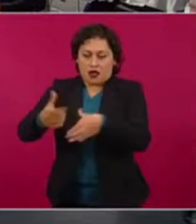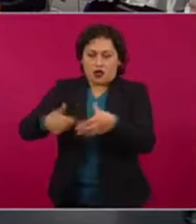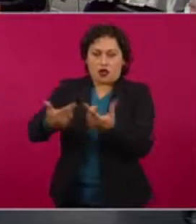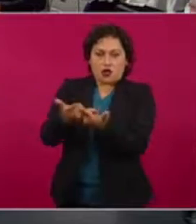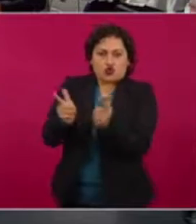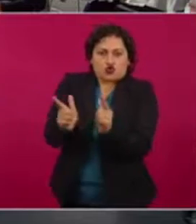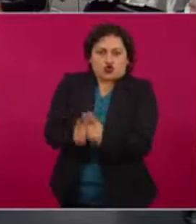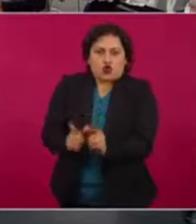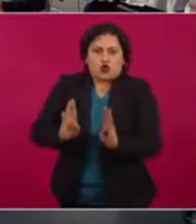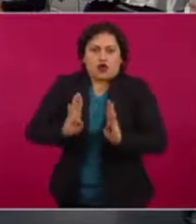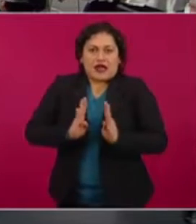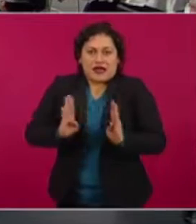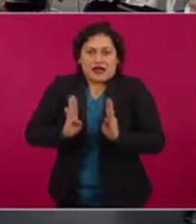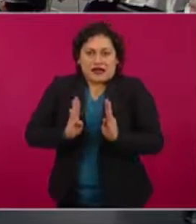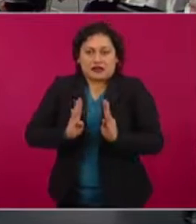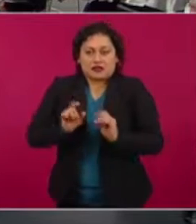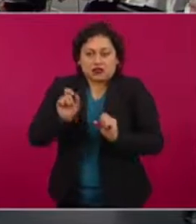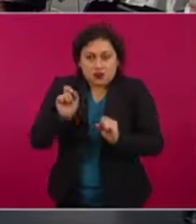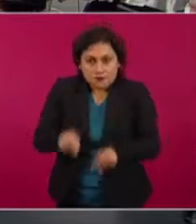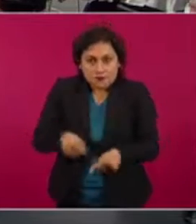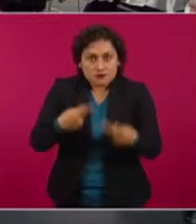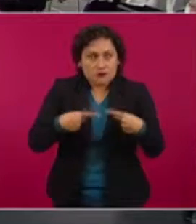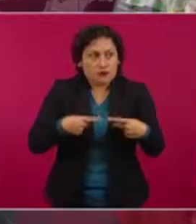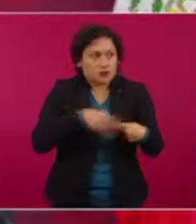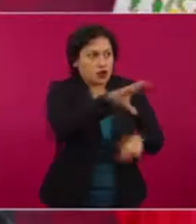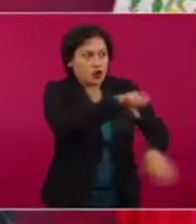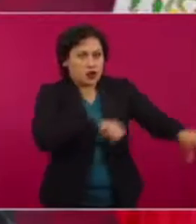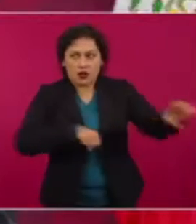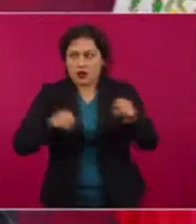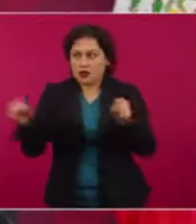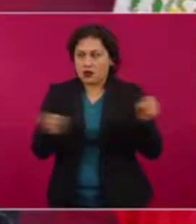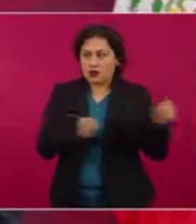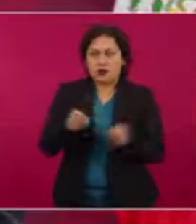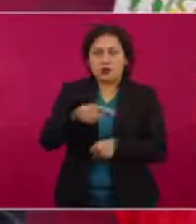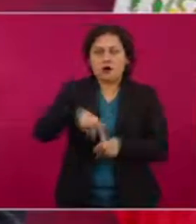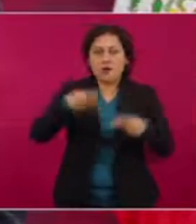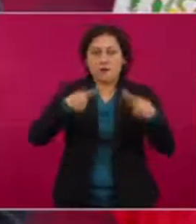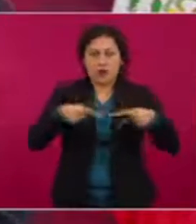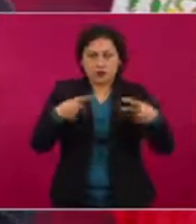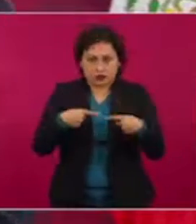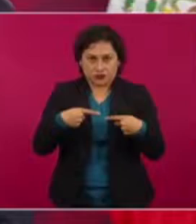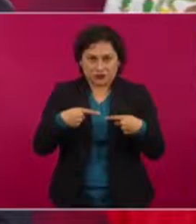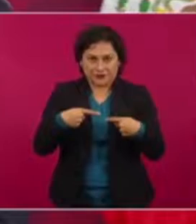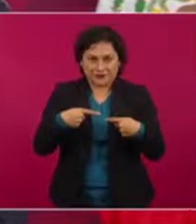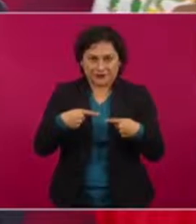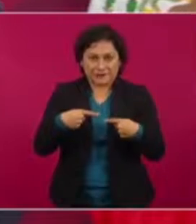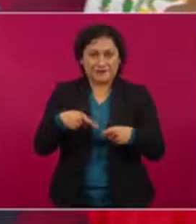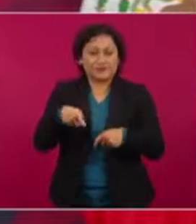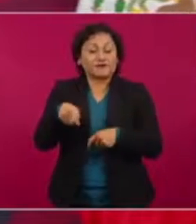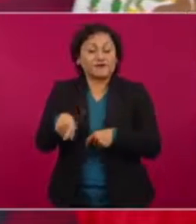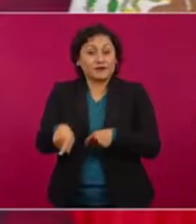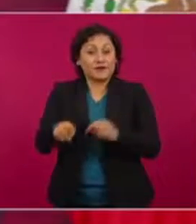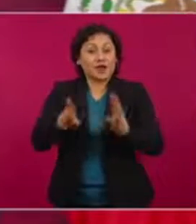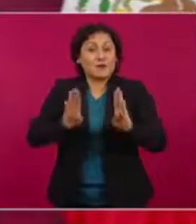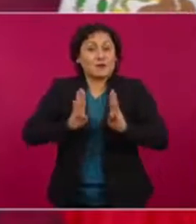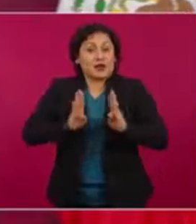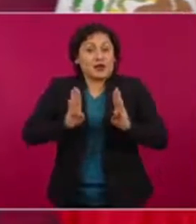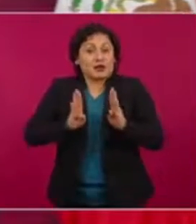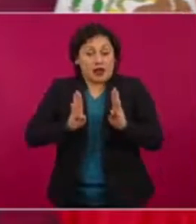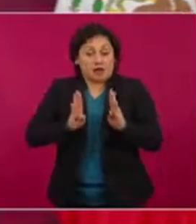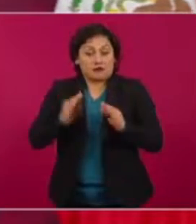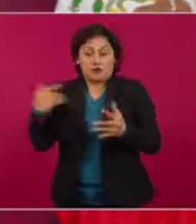surgido del pueblo, un ejército revolucionario. Sus manchas, sus